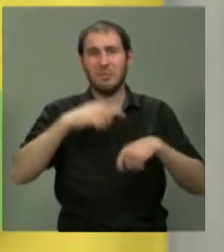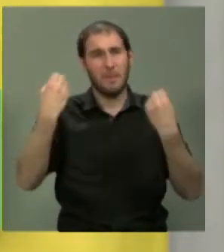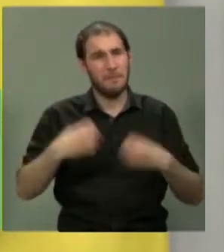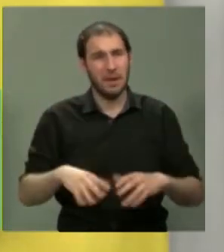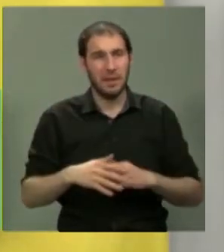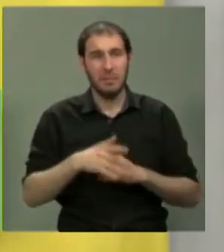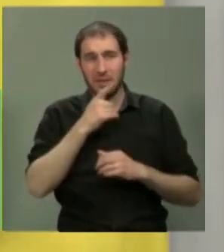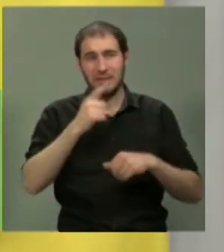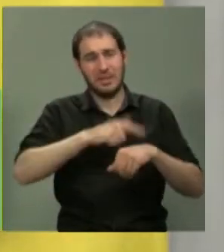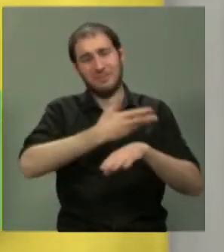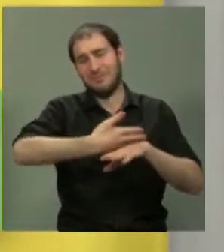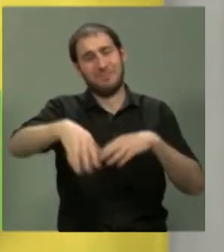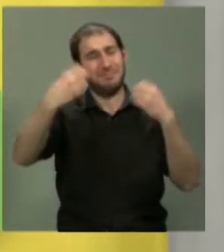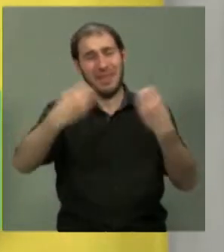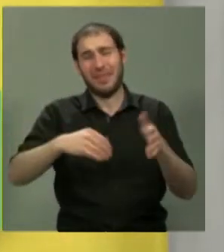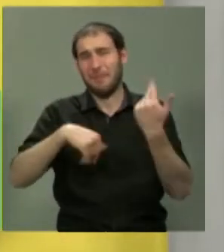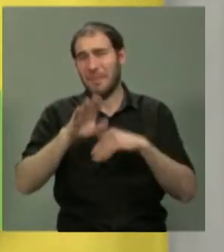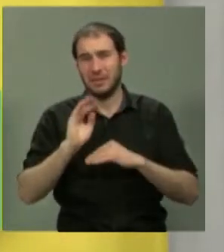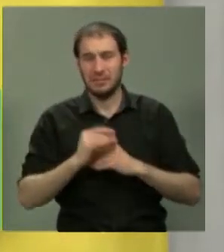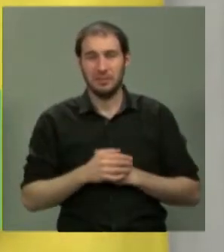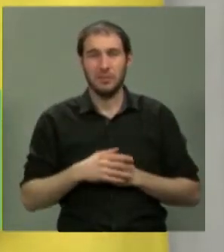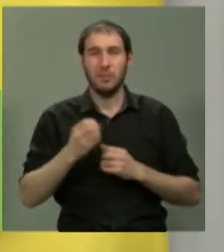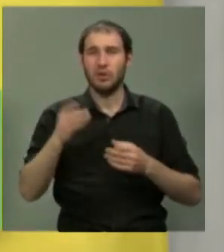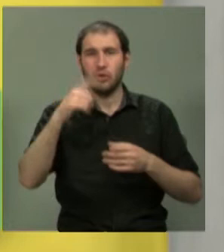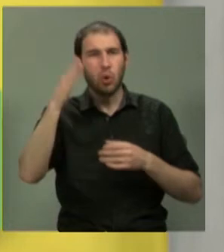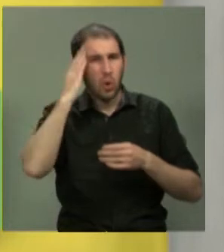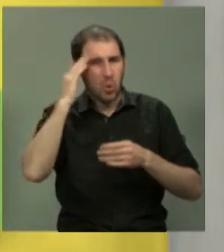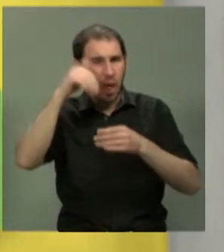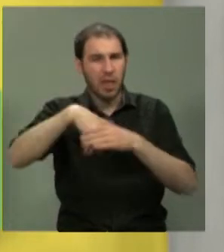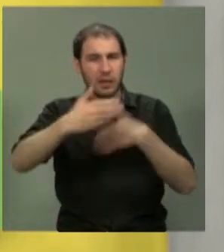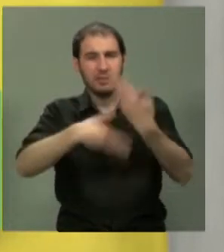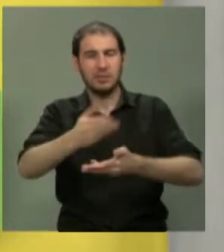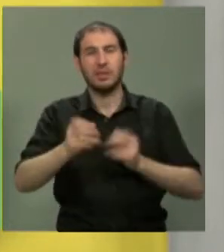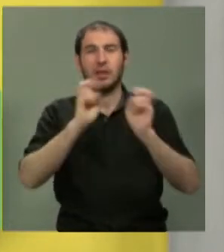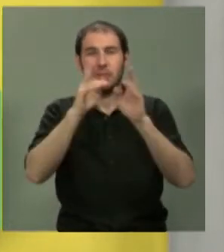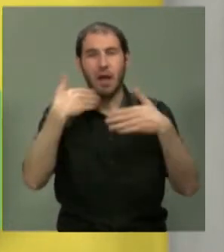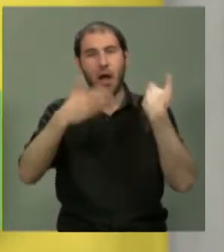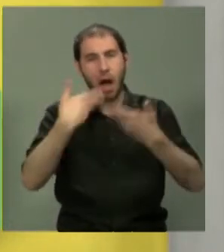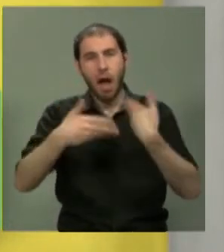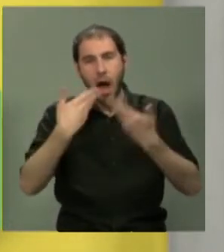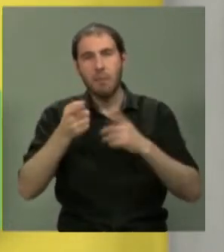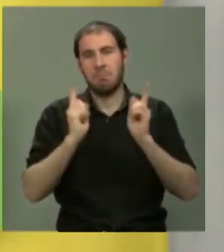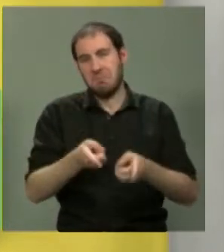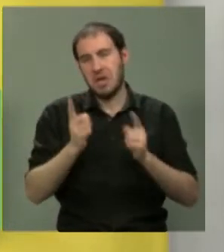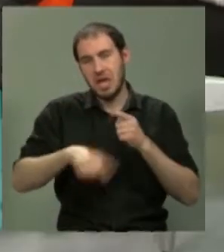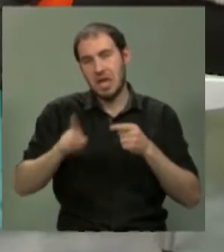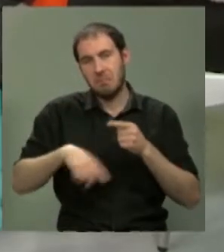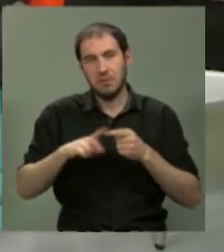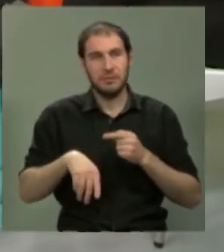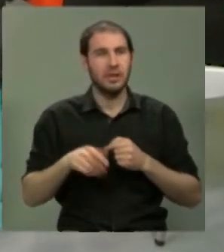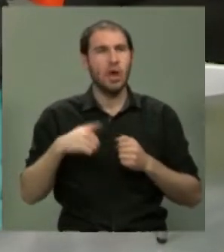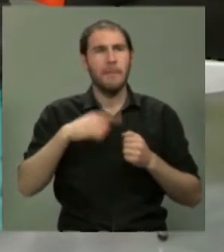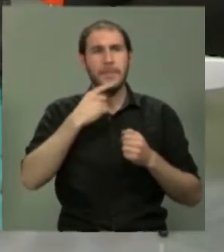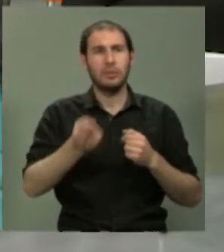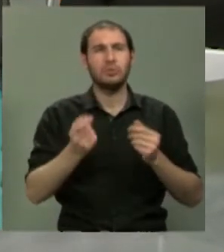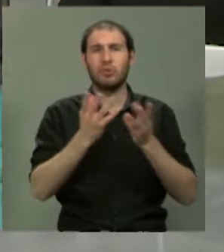y creo que se va a perder mucho tiempo más culturalizando y siguiendo hablando siempre de lo mismo. Bien, traslado la